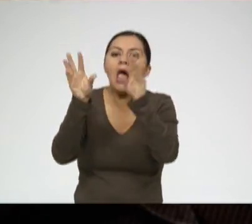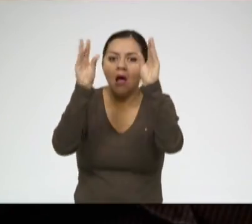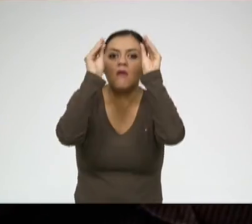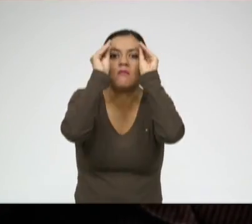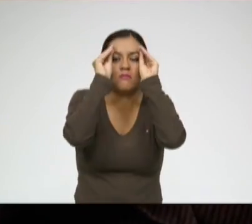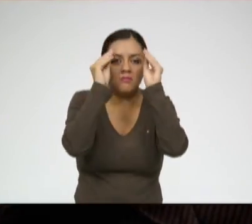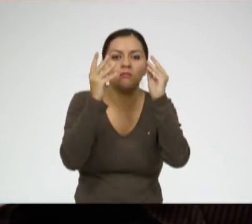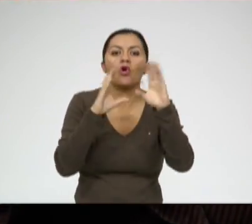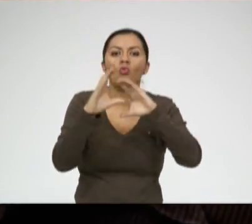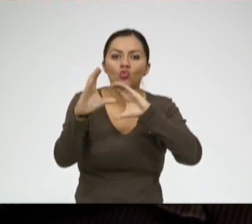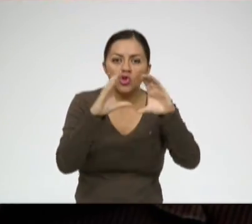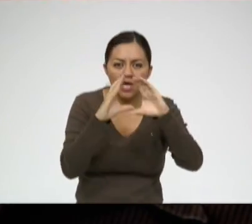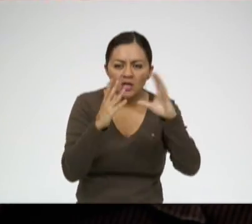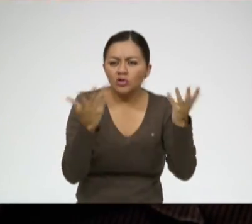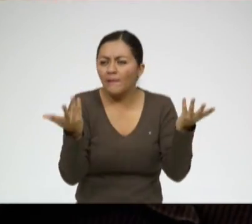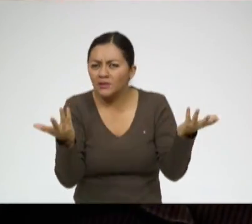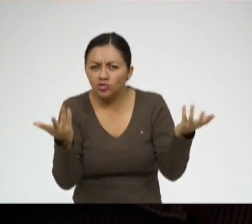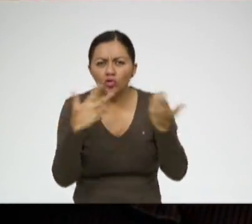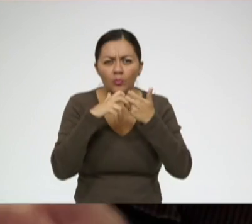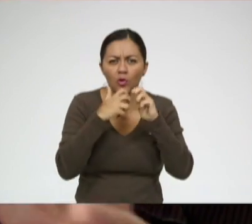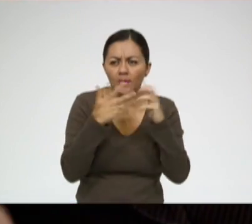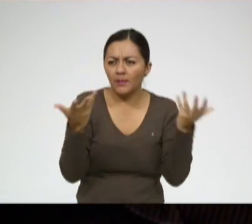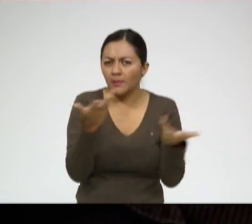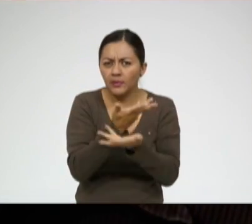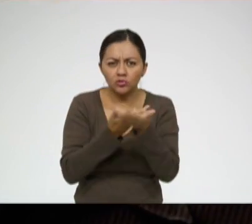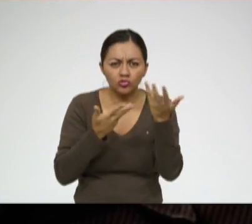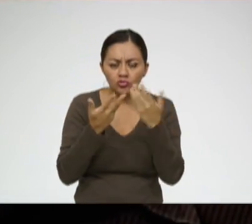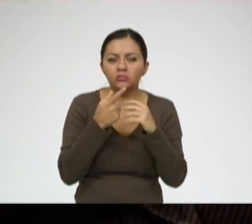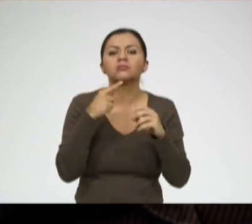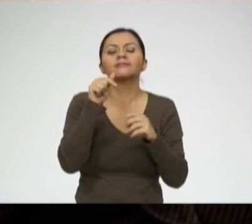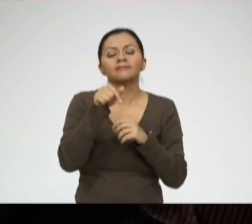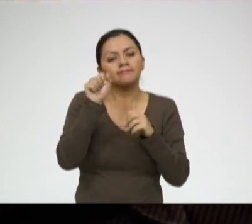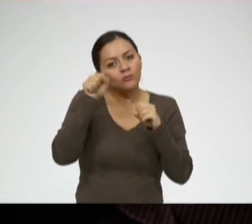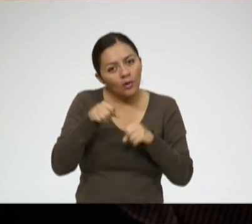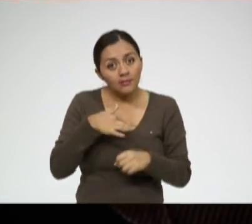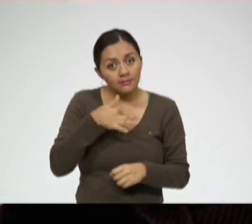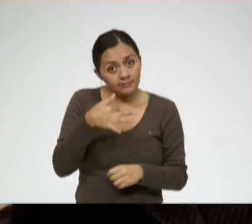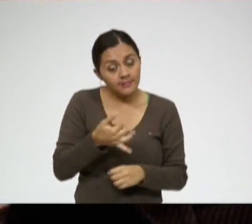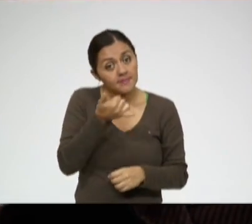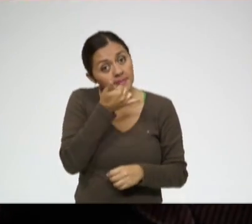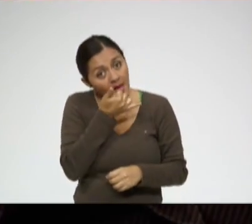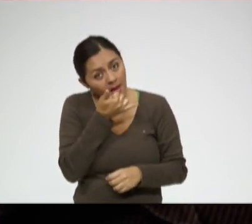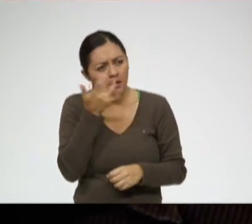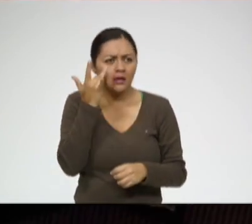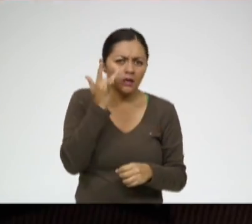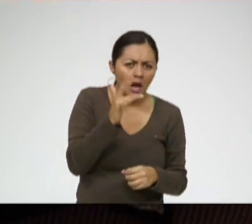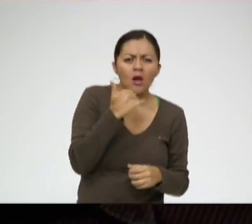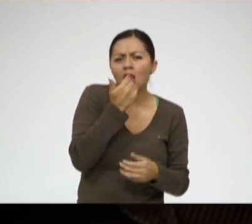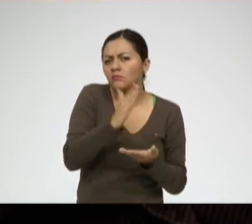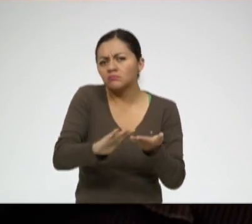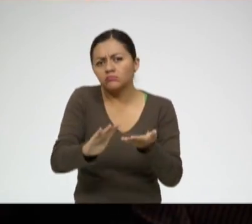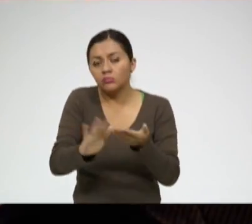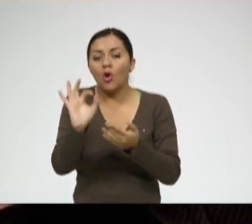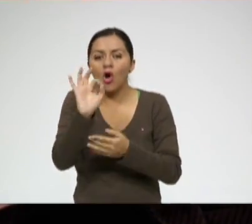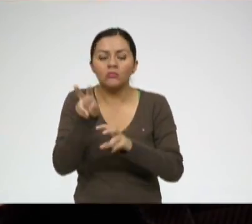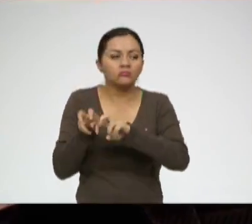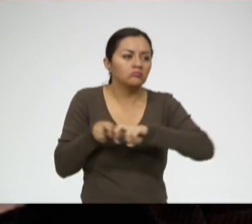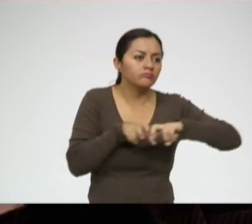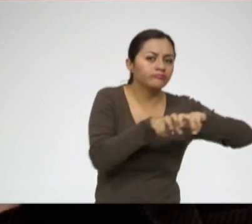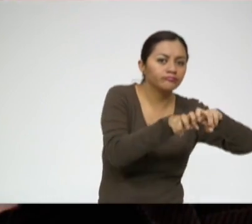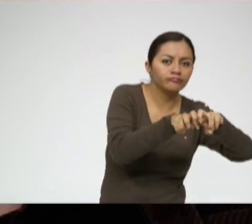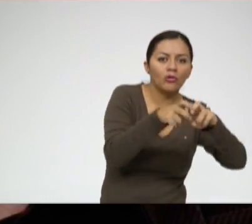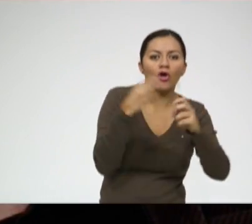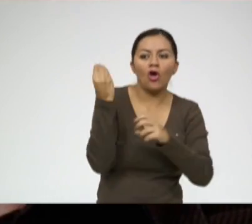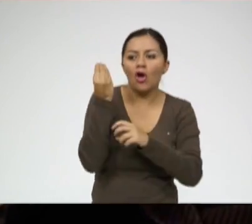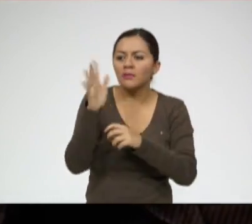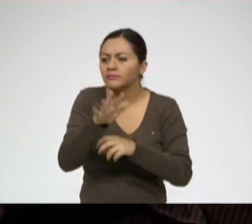una comunicación fluida, que sean capaces de observar ciertos comportamientos extraños, ciertas retiradas que puede tener el